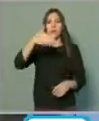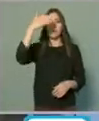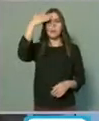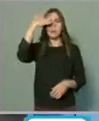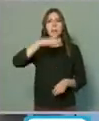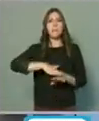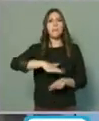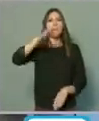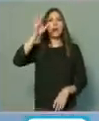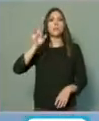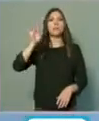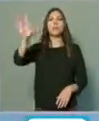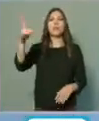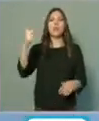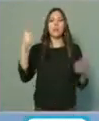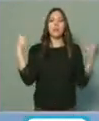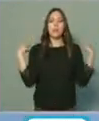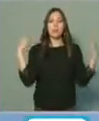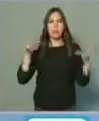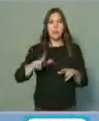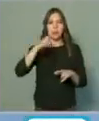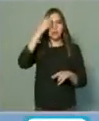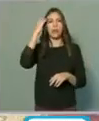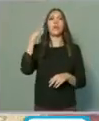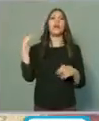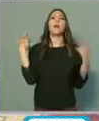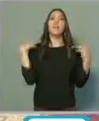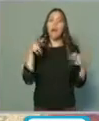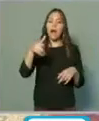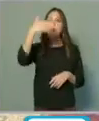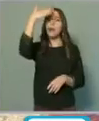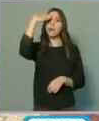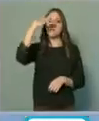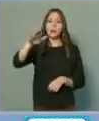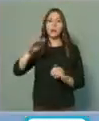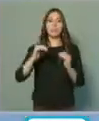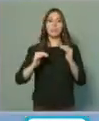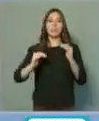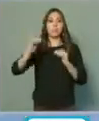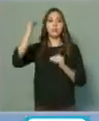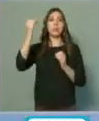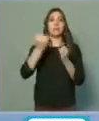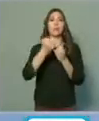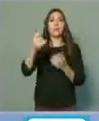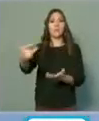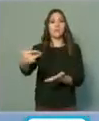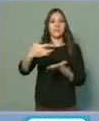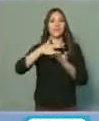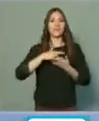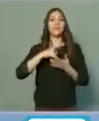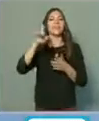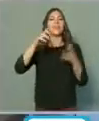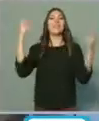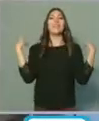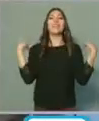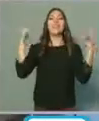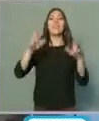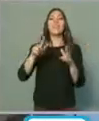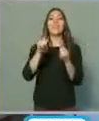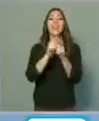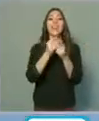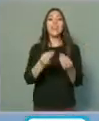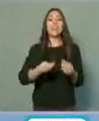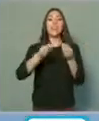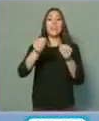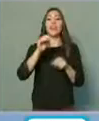maestro. Wow. Y el maestro, en lugar de integrarlo como socio de aprendizaje, a que enriquezca el aprendizaje, cuando el maestro comparte el libro, mi